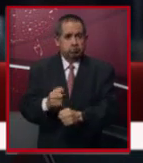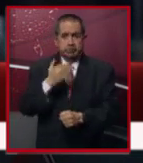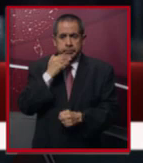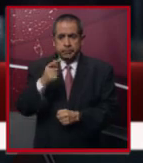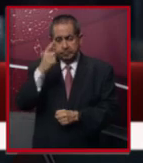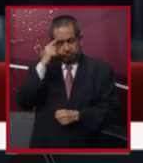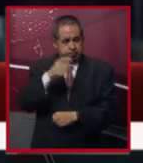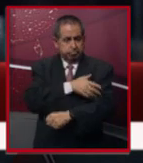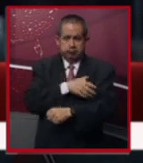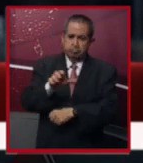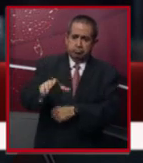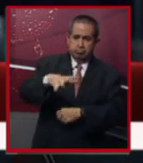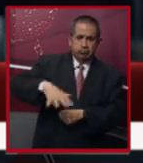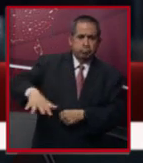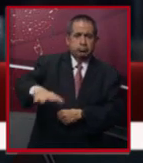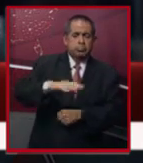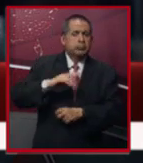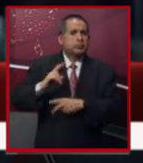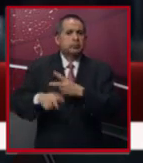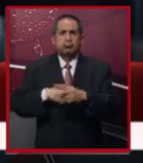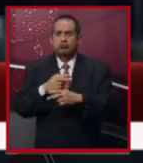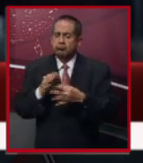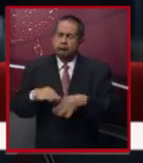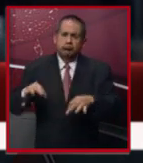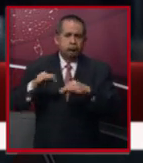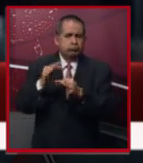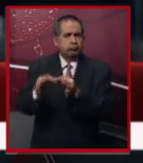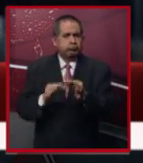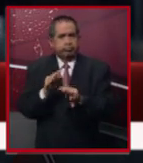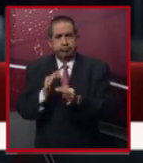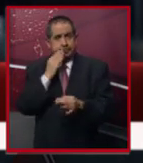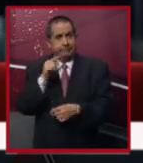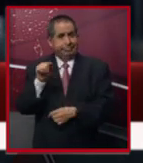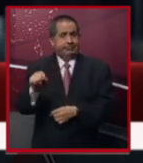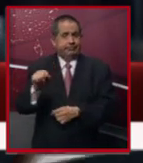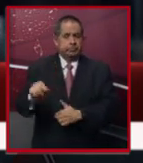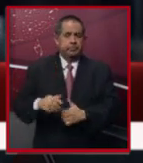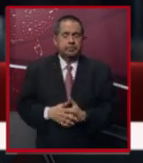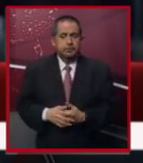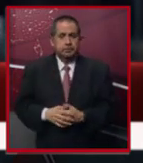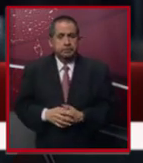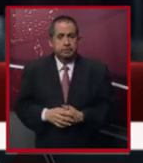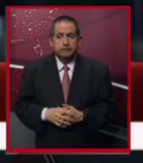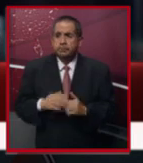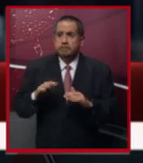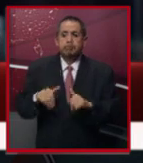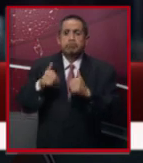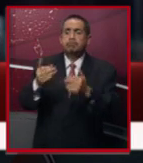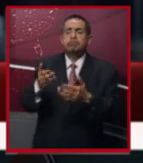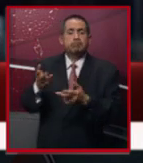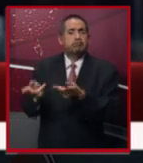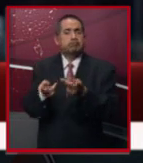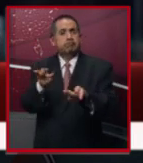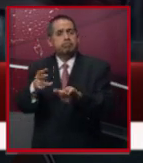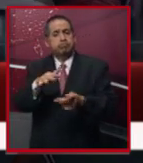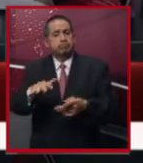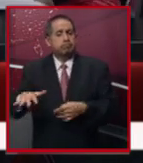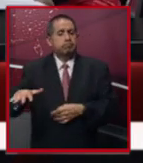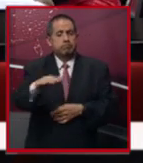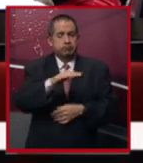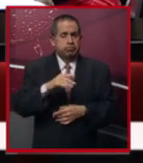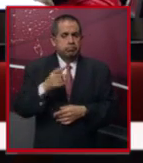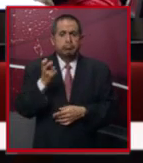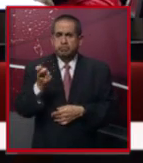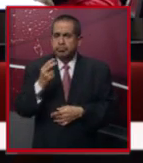poder público se encaminaría a su puntual y fiel cumplimiento. La consulta popular con carácter revocatorio será